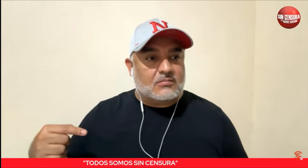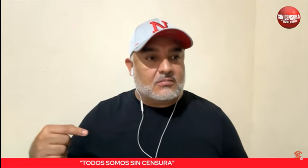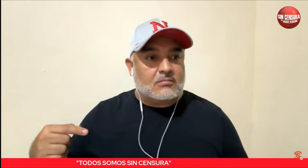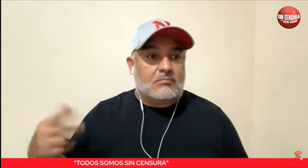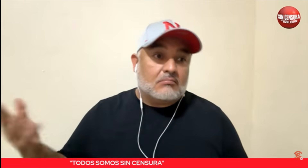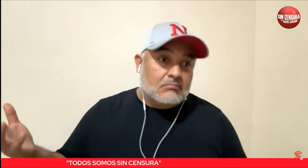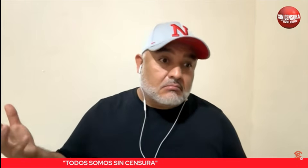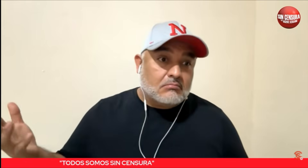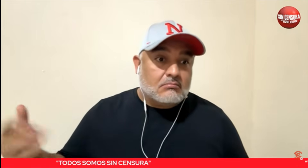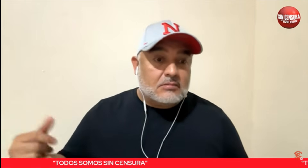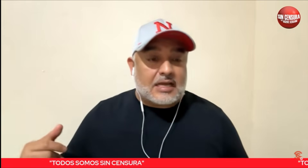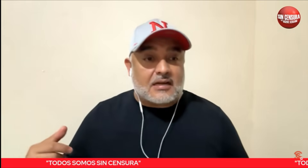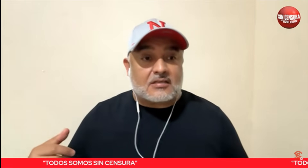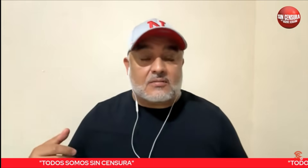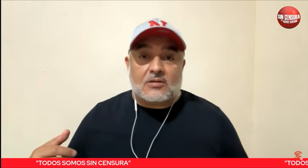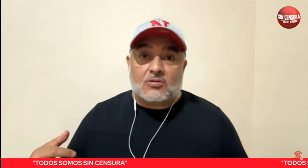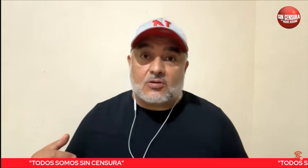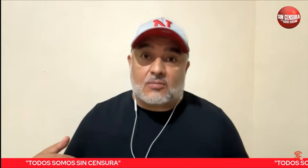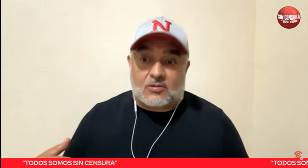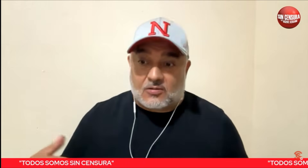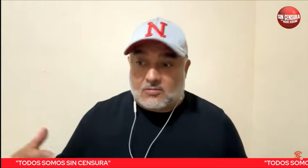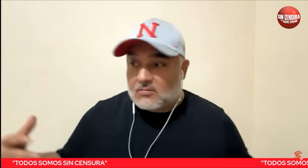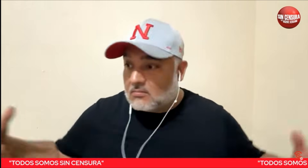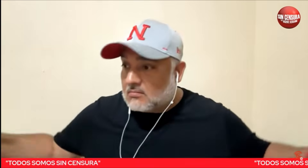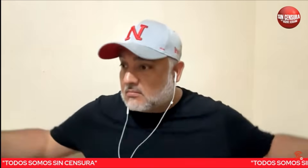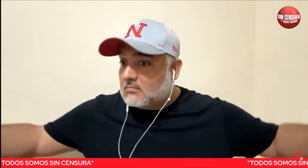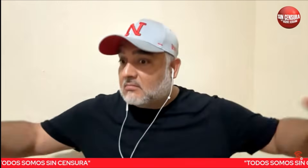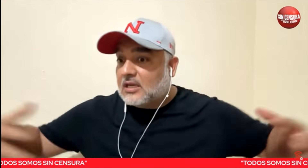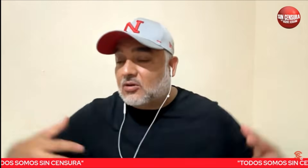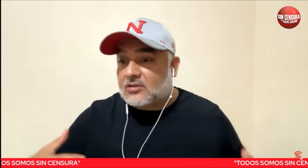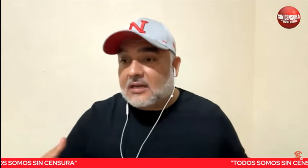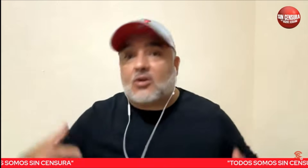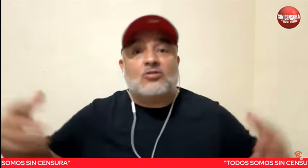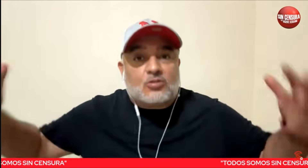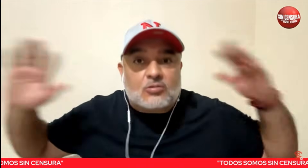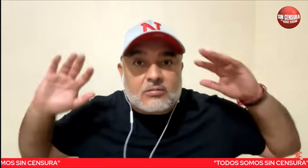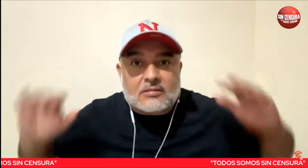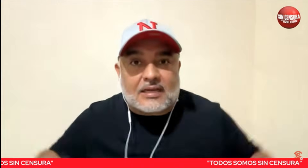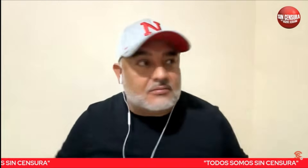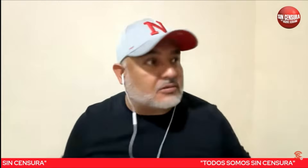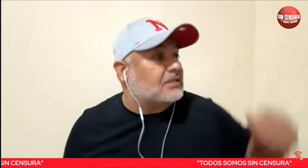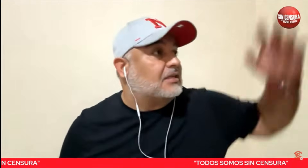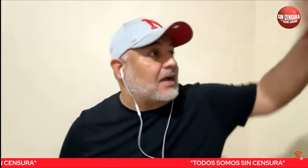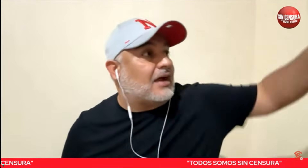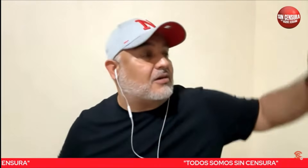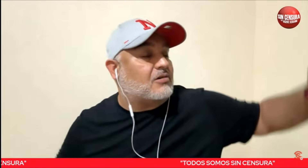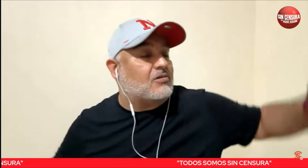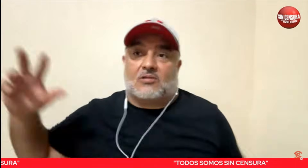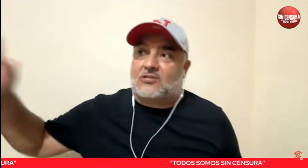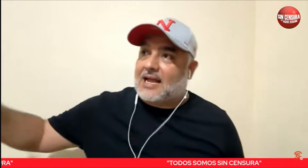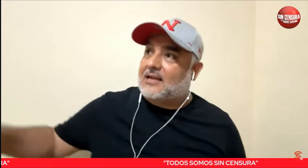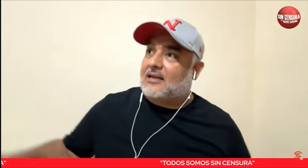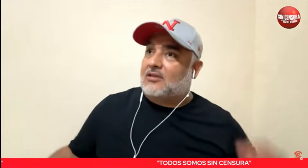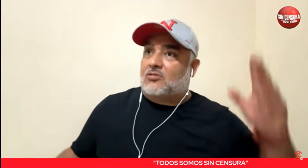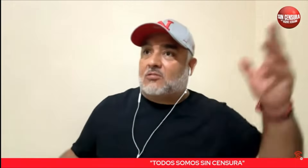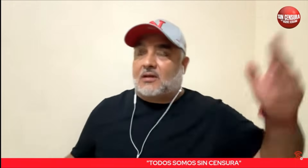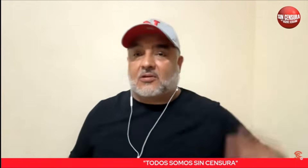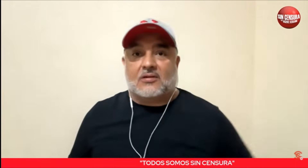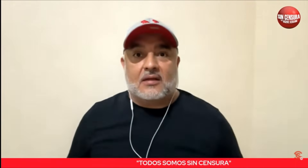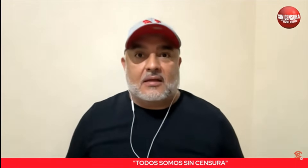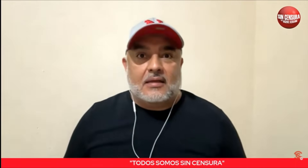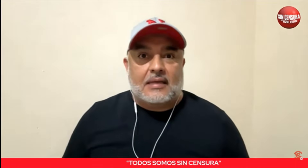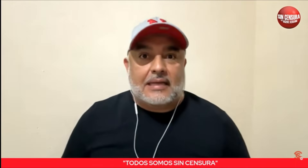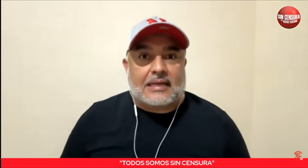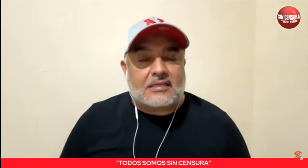hijos sean recibidos como hijos del cónsul, digamos, en Chicago o en Los Ángeles o Nueva